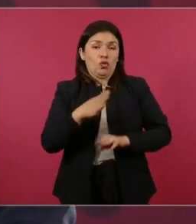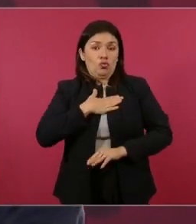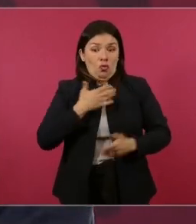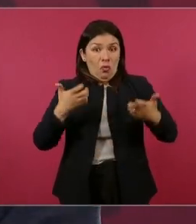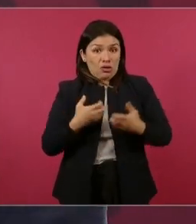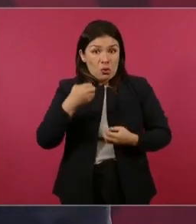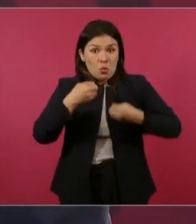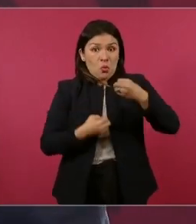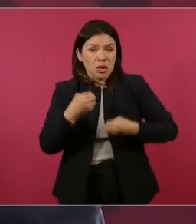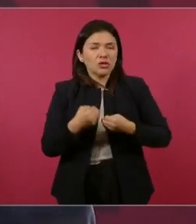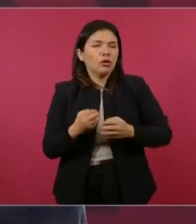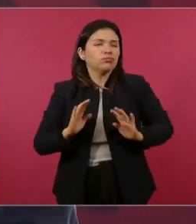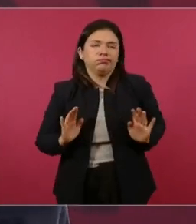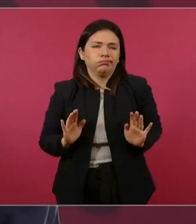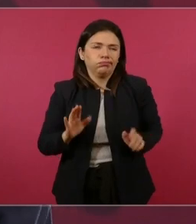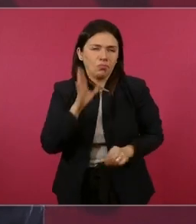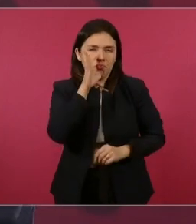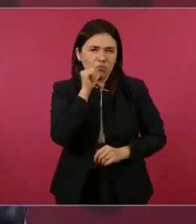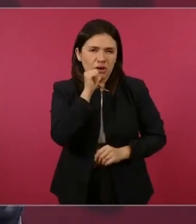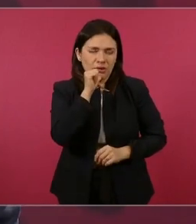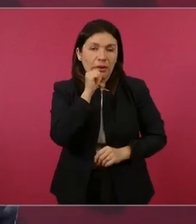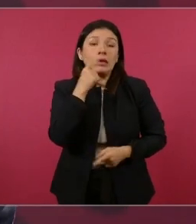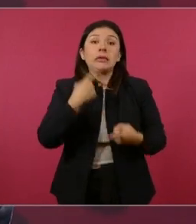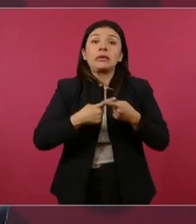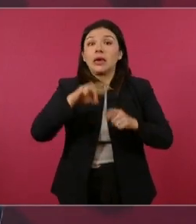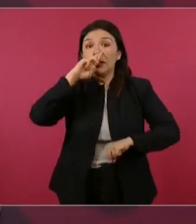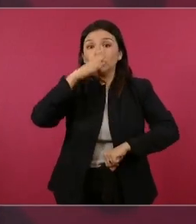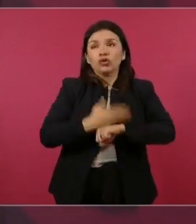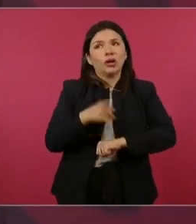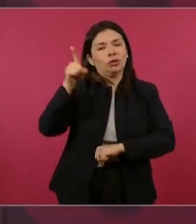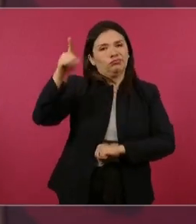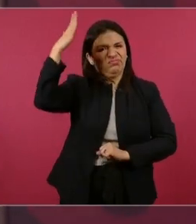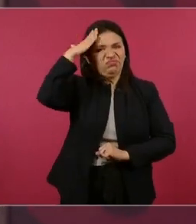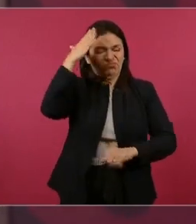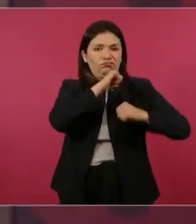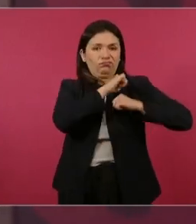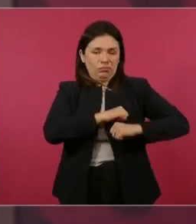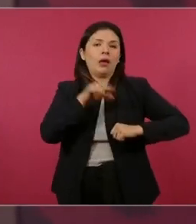juicios sumarios, eso corresponde a la autoridad,